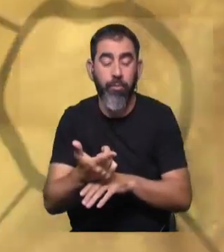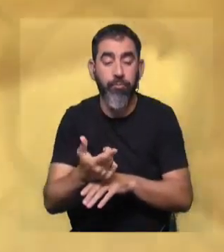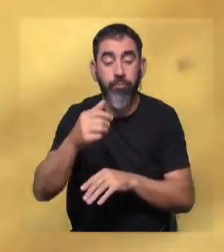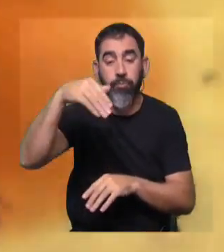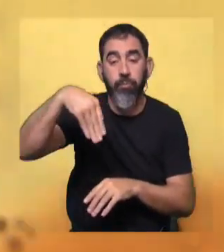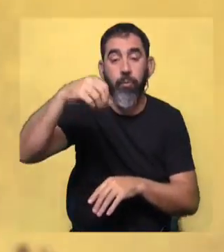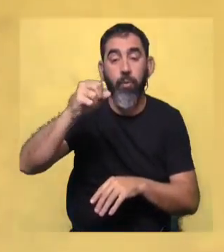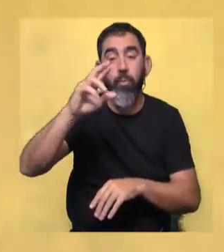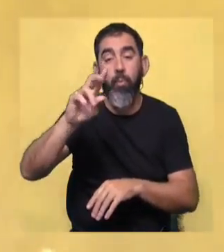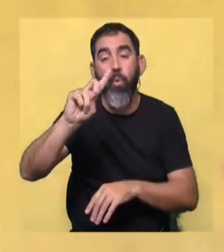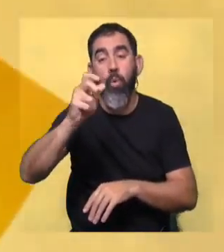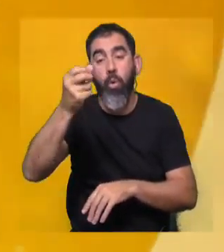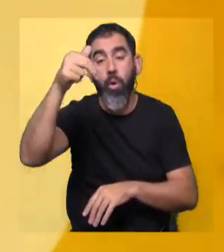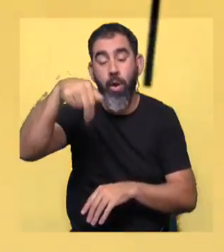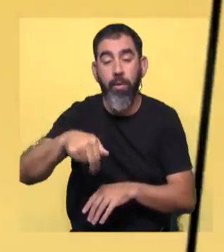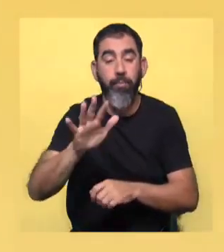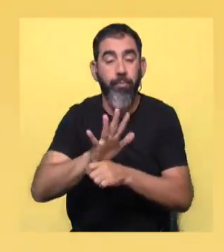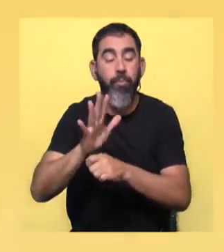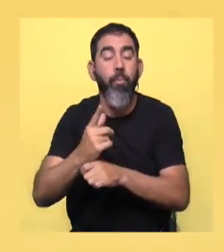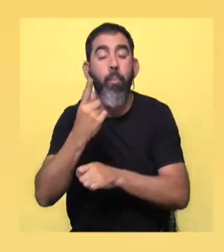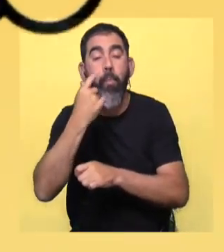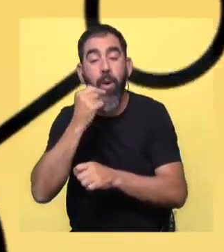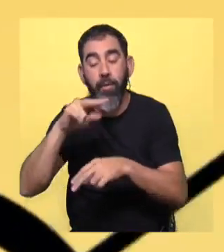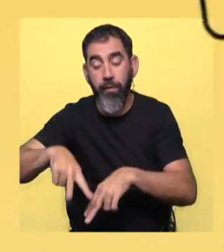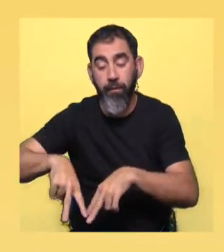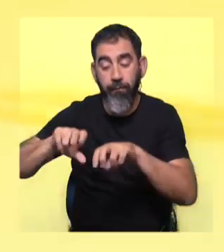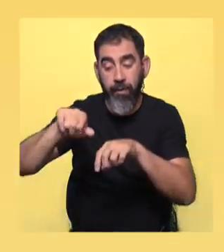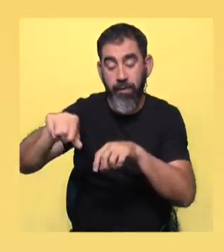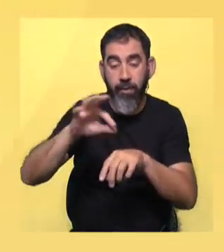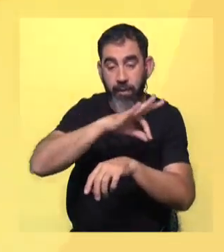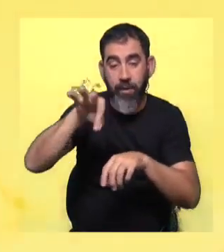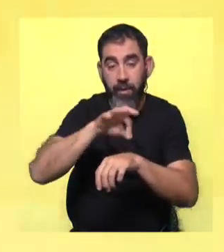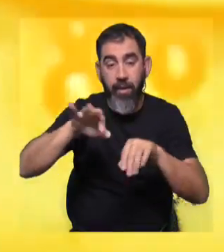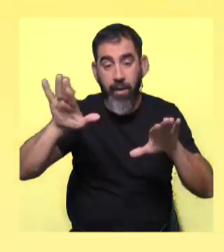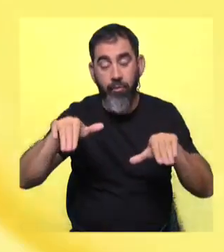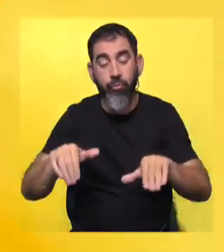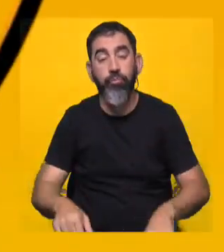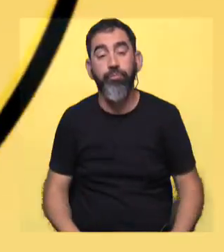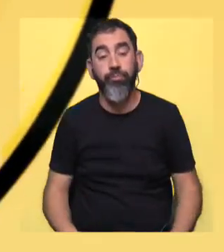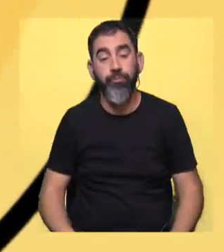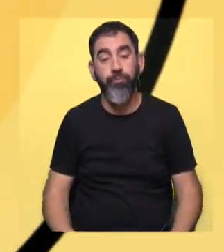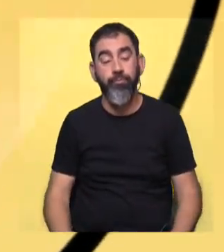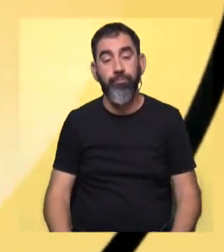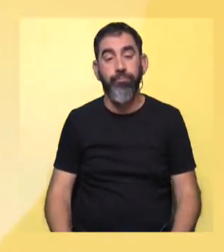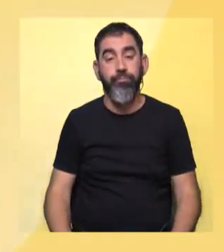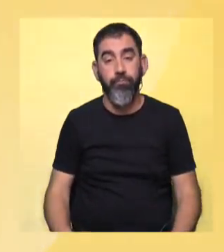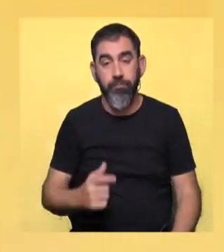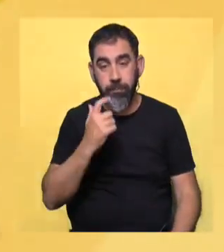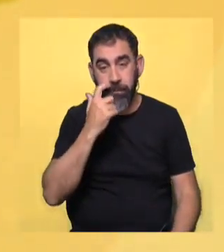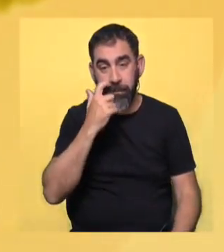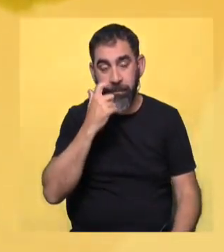es como el padre de la línea de trabajo en Drosophila. El trabajo de él